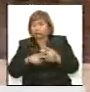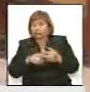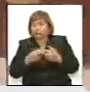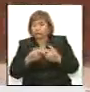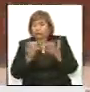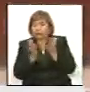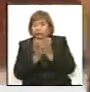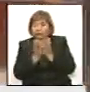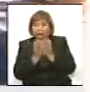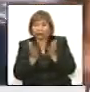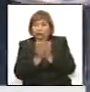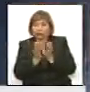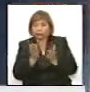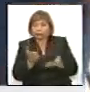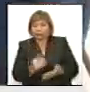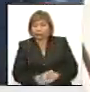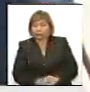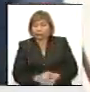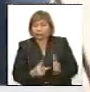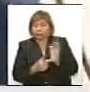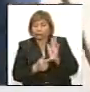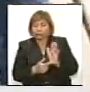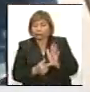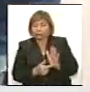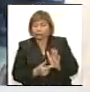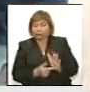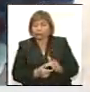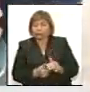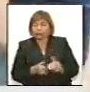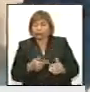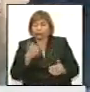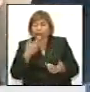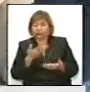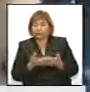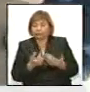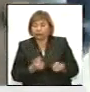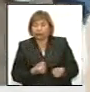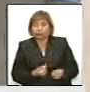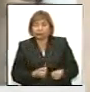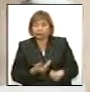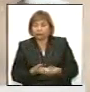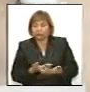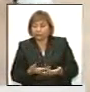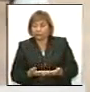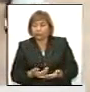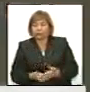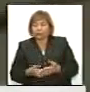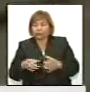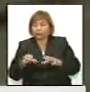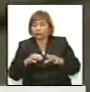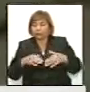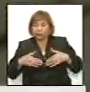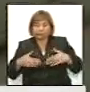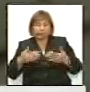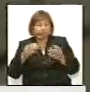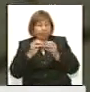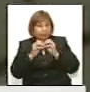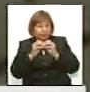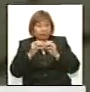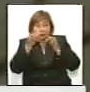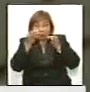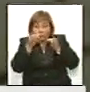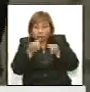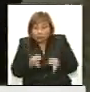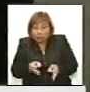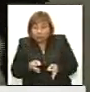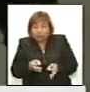y los locales educativos muestran deficiencias que generan dudas a los padres de familia respecto a que se puedan ambientar